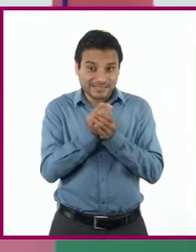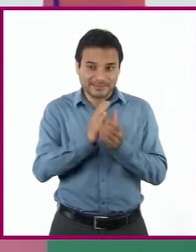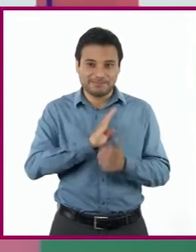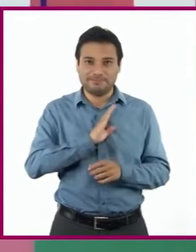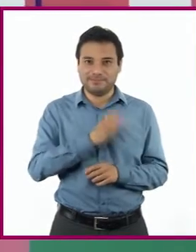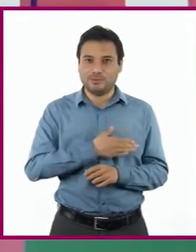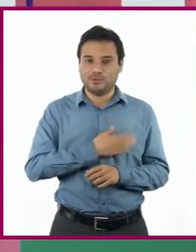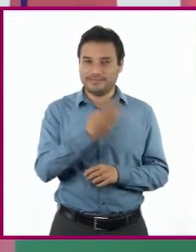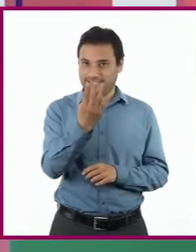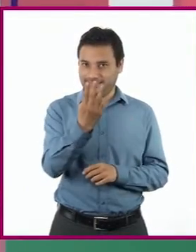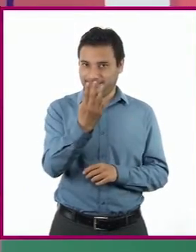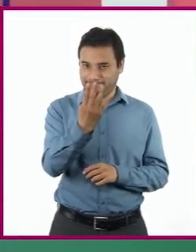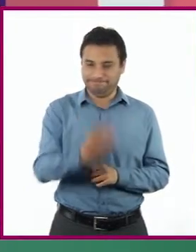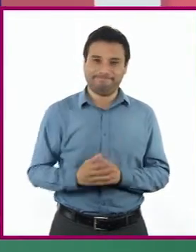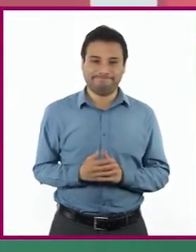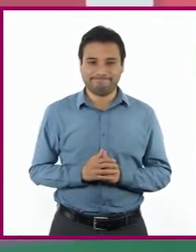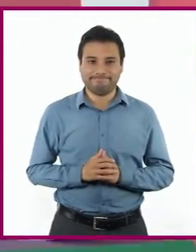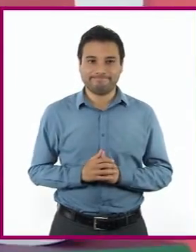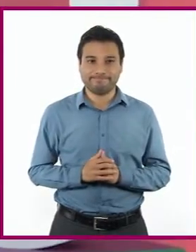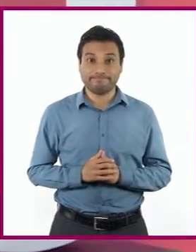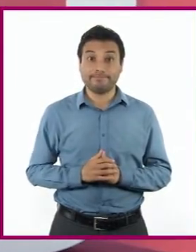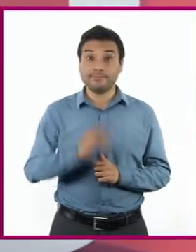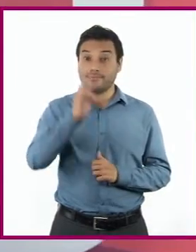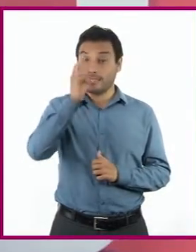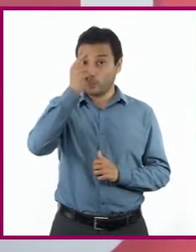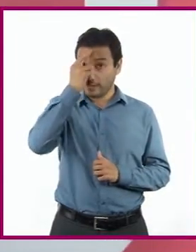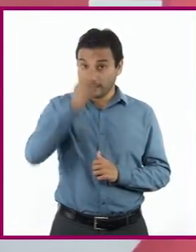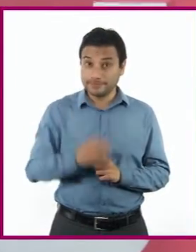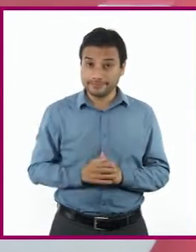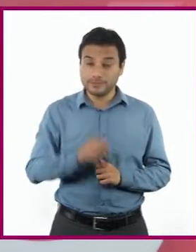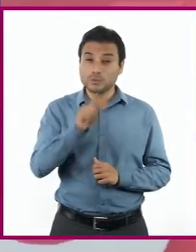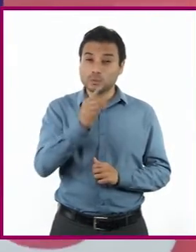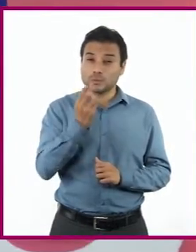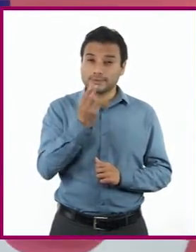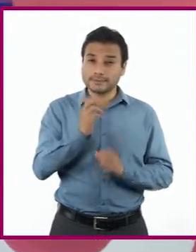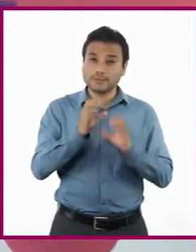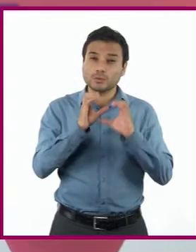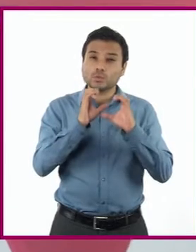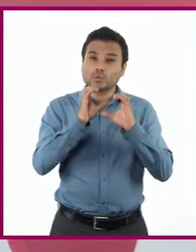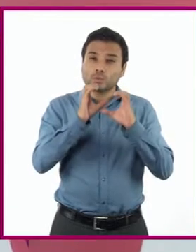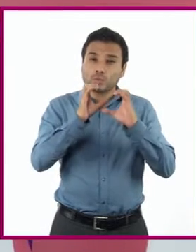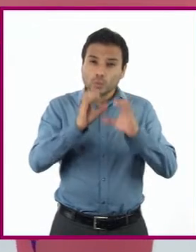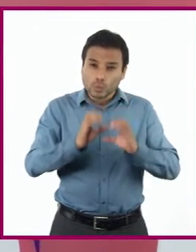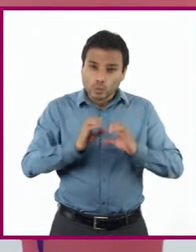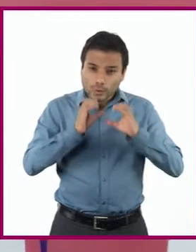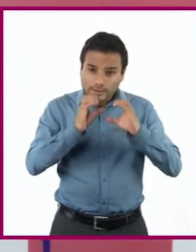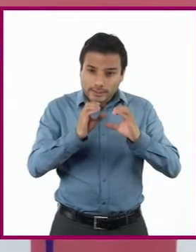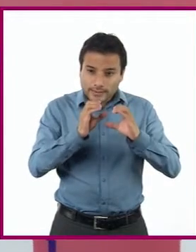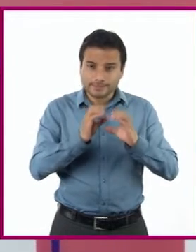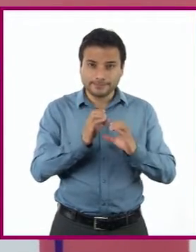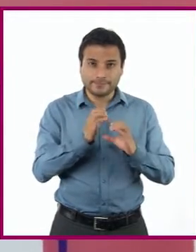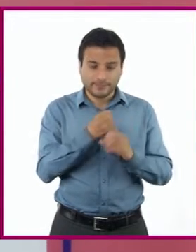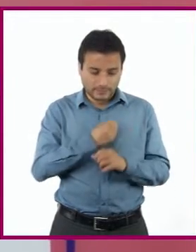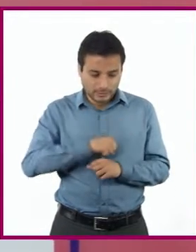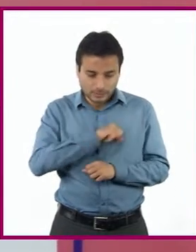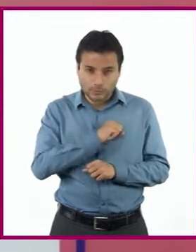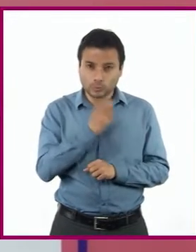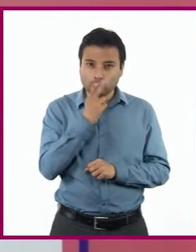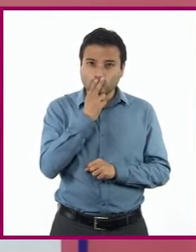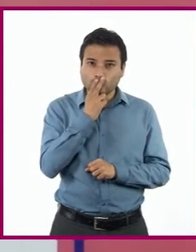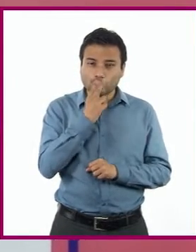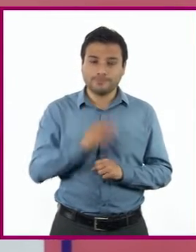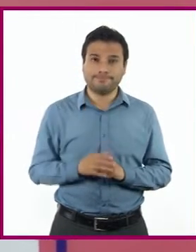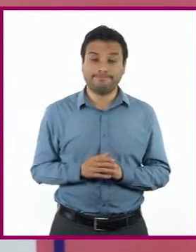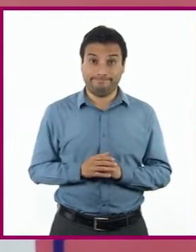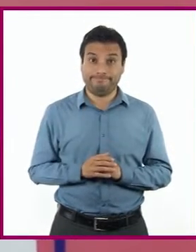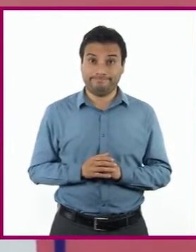de tercer grado de secundaria. Recuerden que el autocuidado es una manera muy efectiva de conservar una buena salud. Por